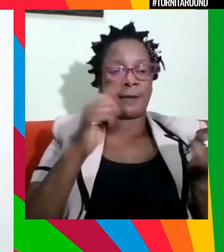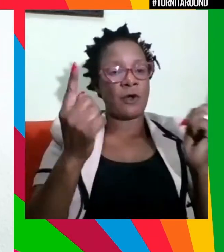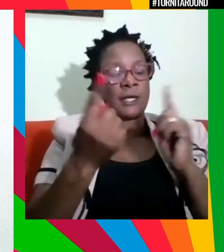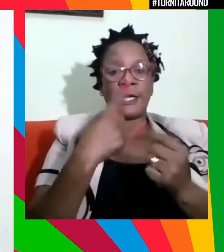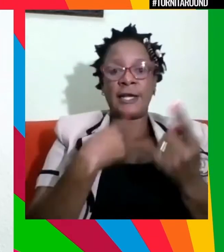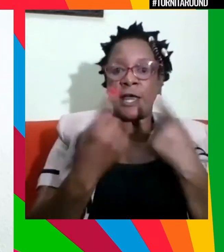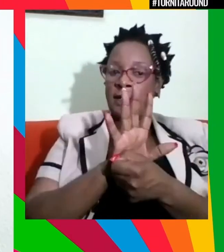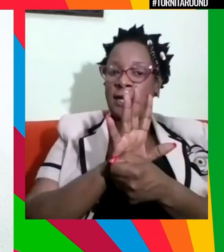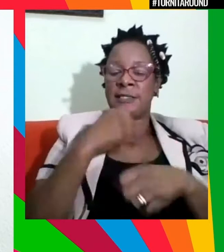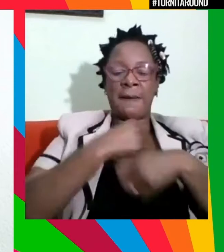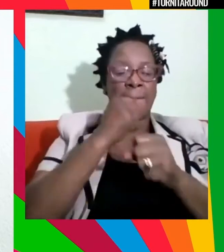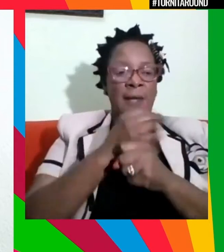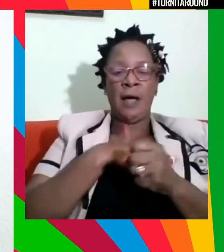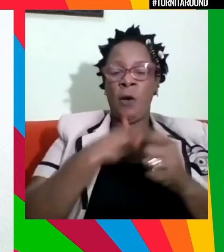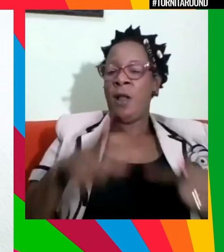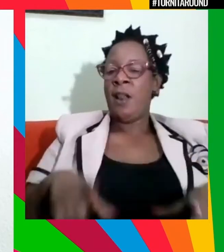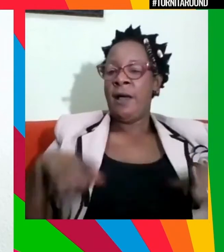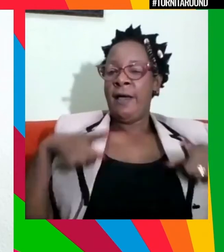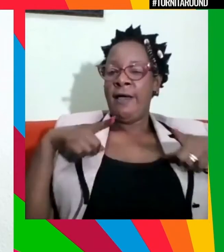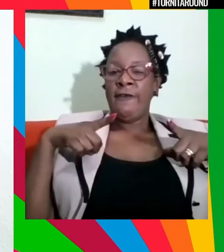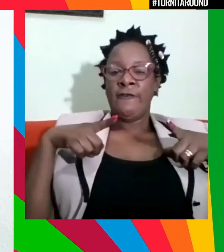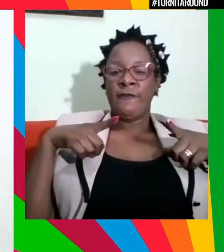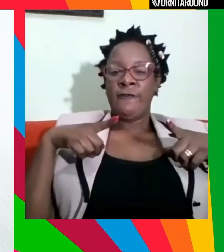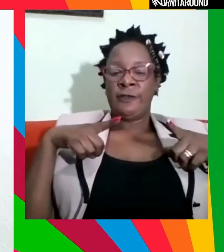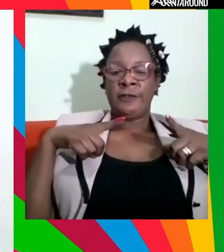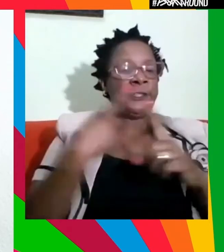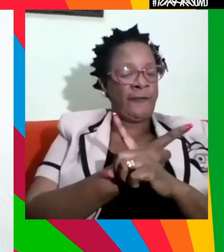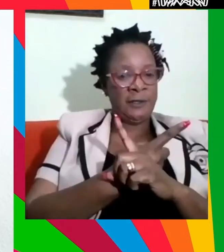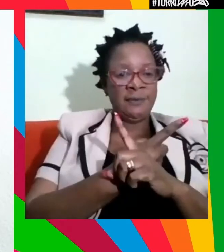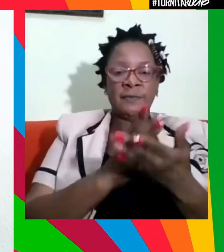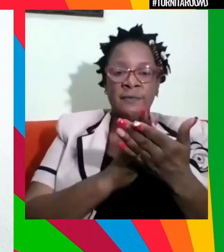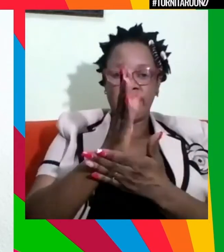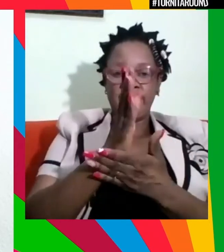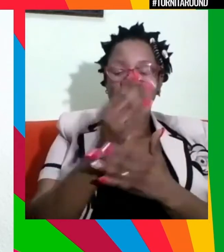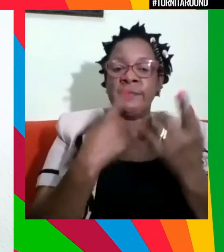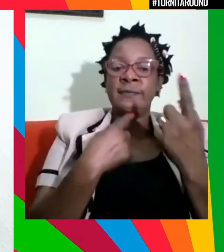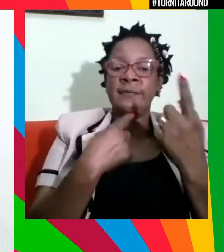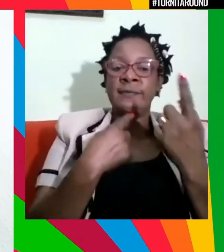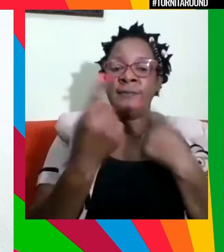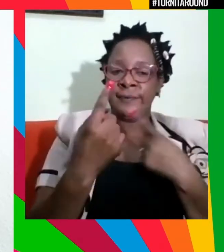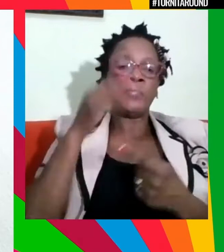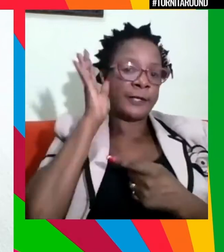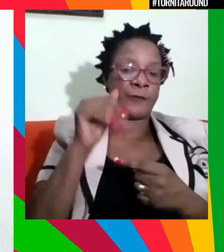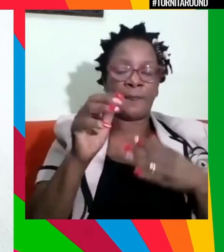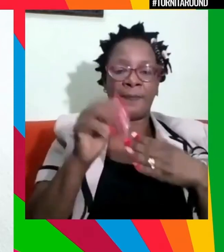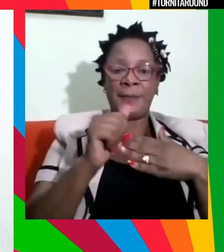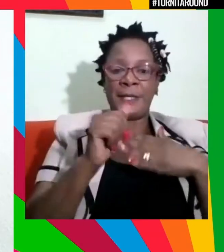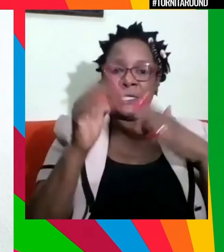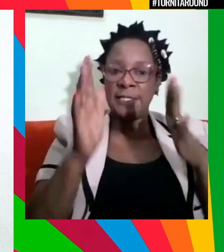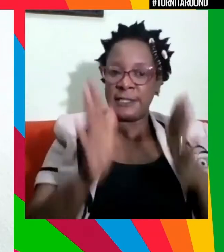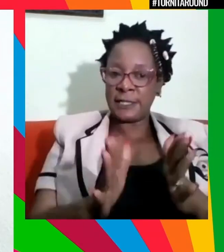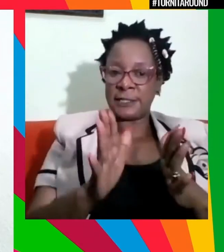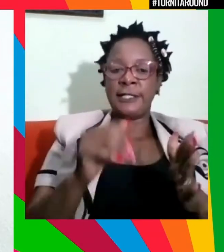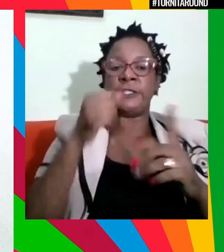COVID-19 ha cambiado nuestras vidas por completo y con este diálogo queremos hablar con líderes y defensores de diferentes